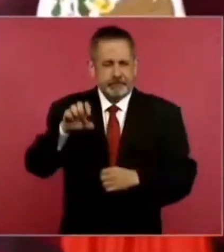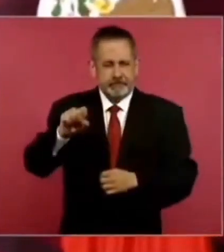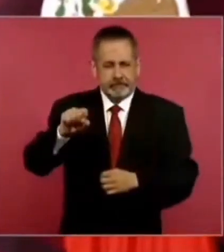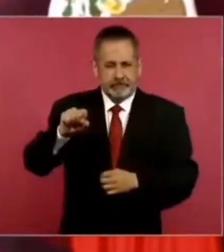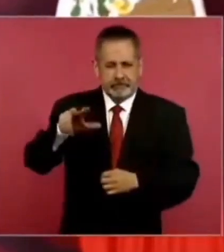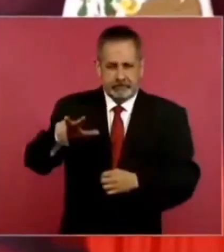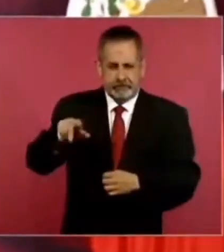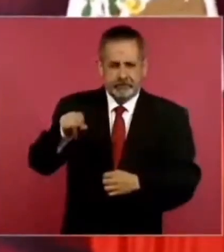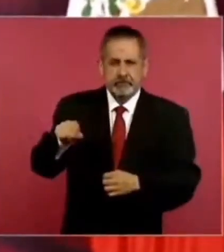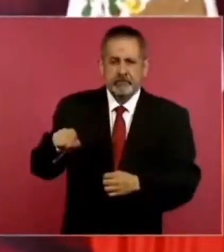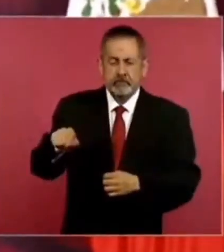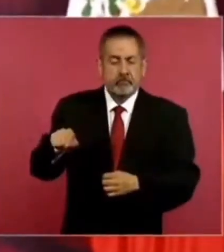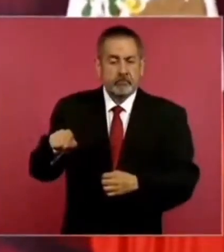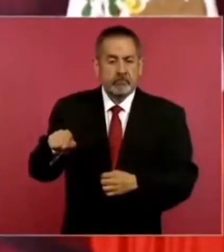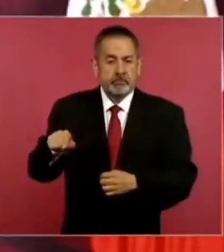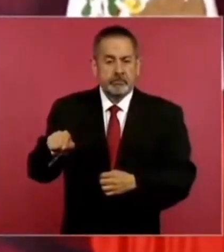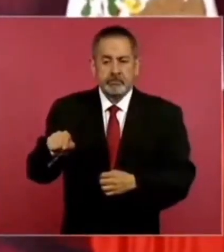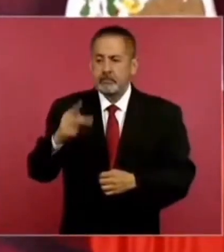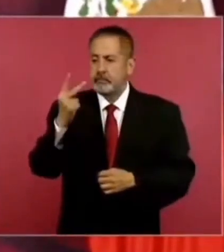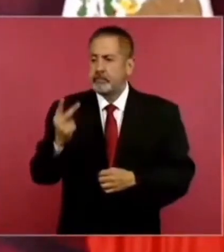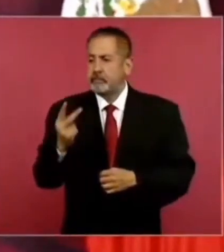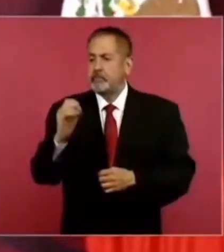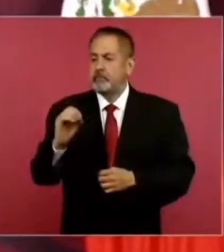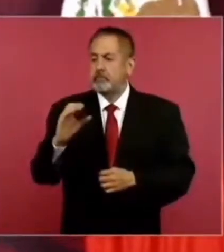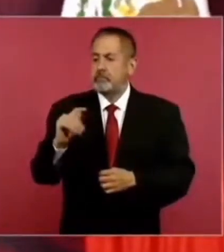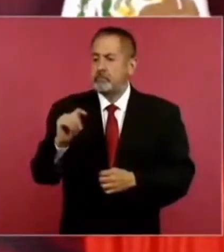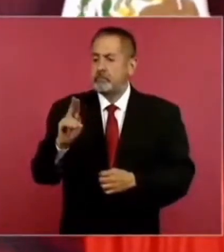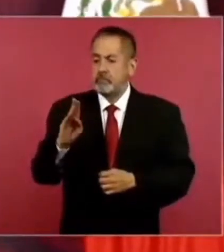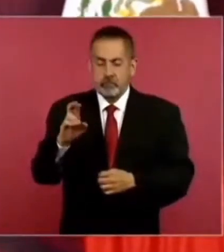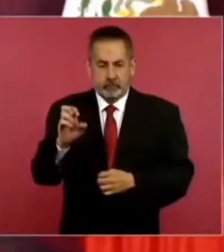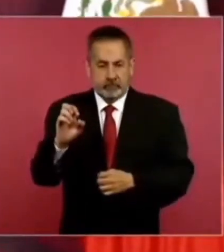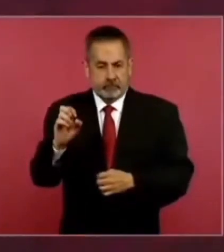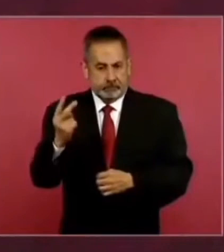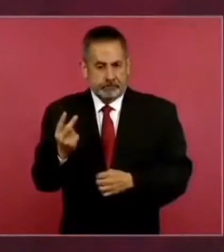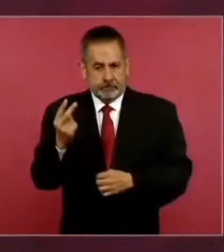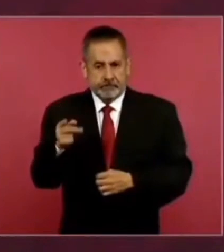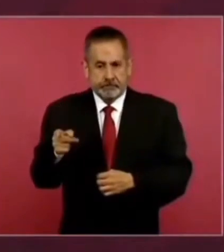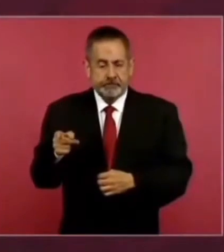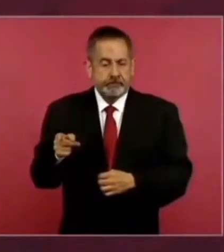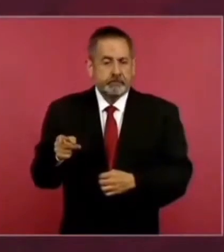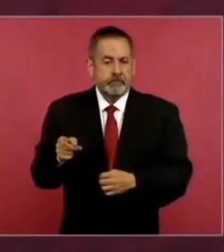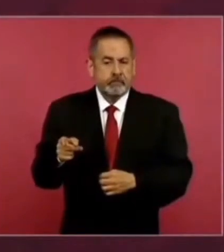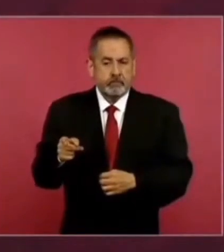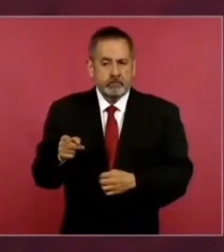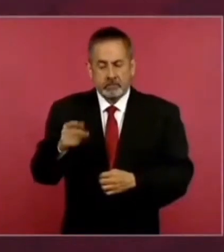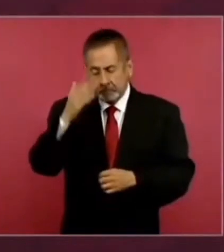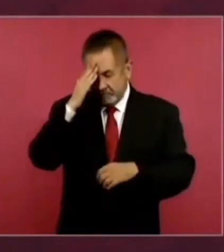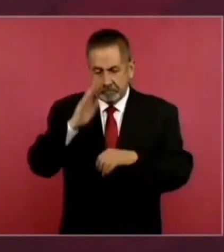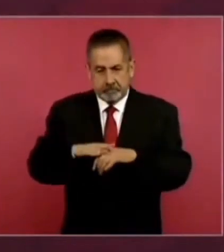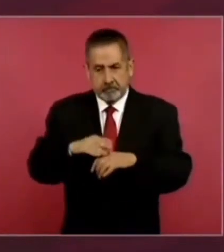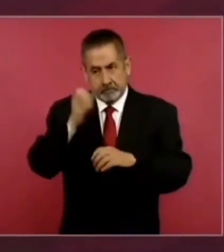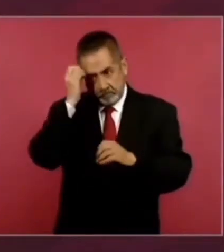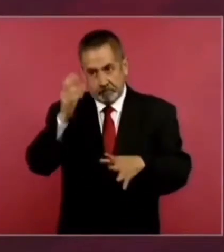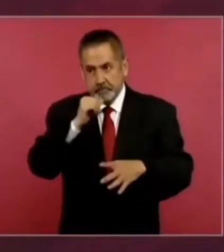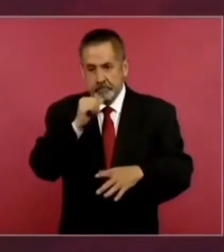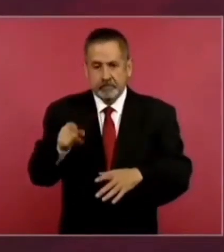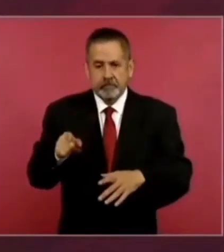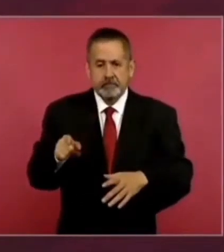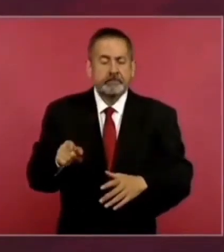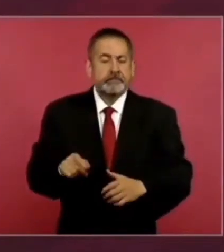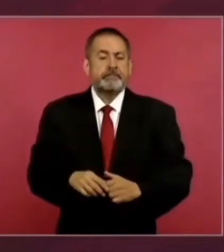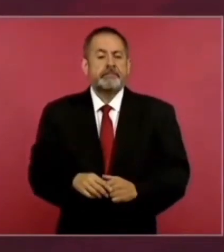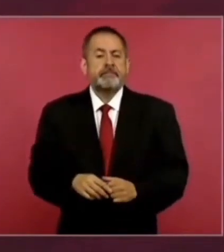68, 2 de octubre del 68, que no se olvida,